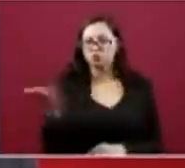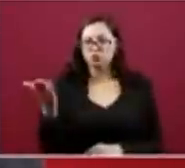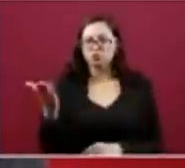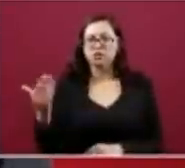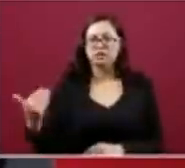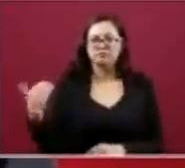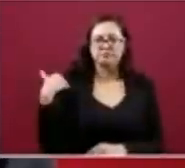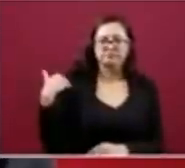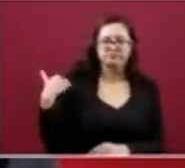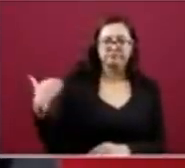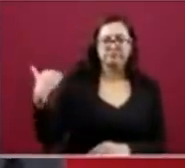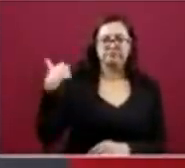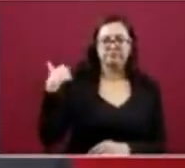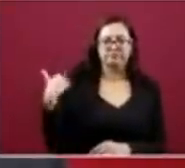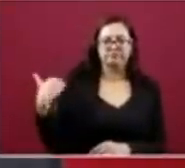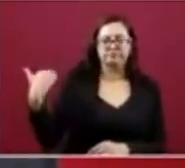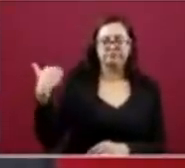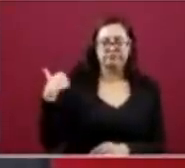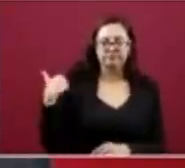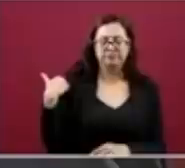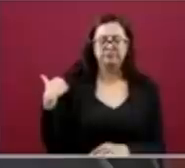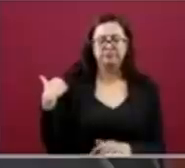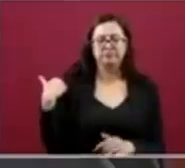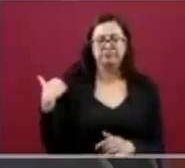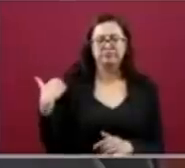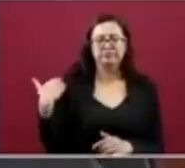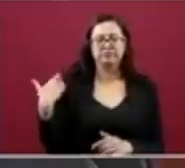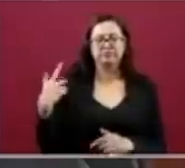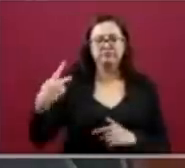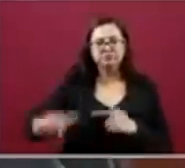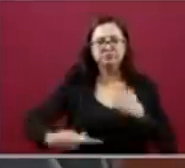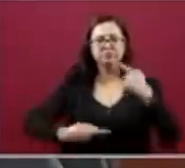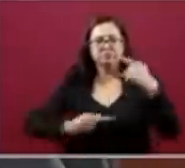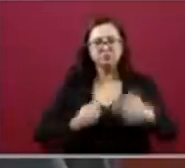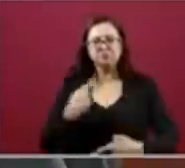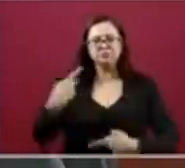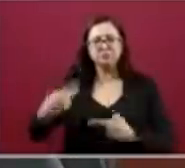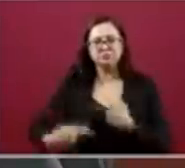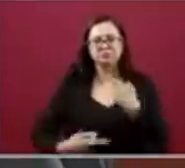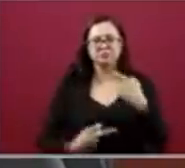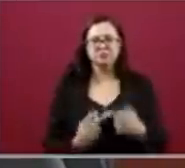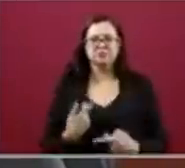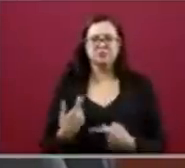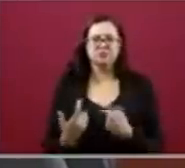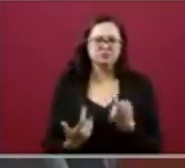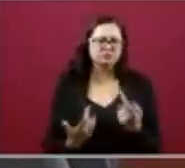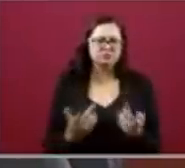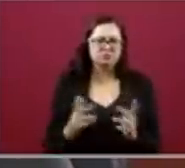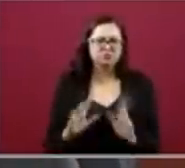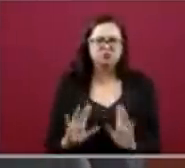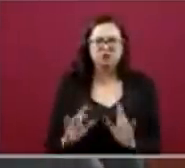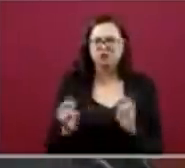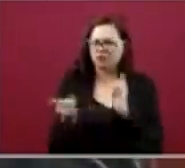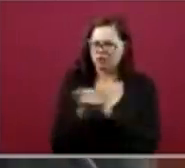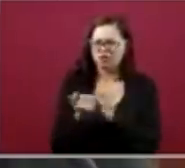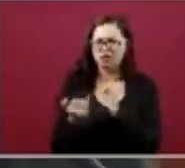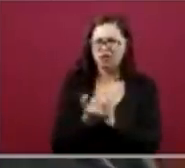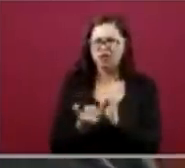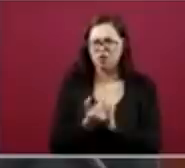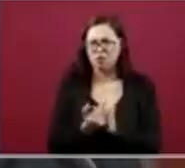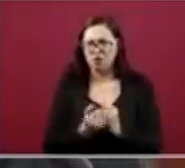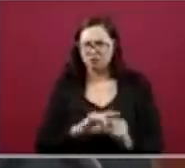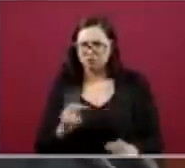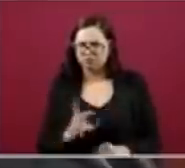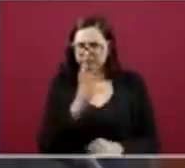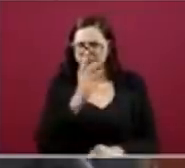estén haciendo preguntas y también cuestionamientos, porque esto lleva a